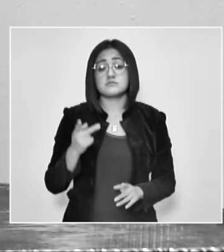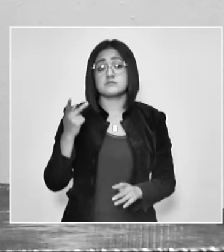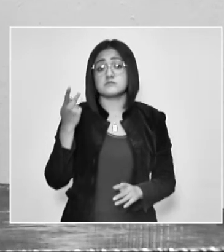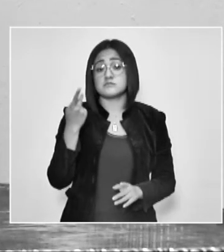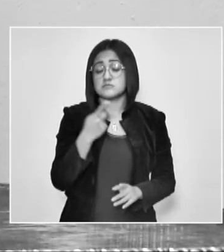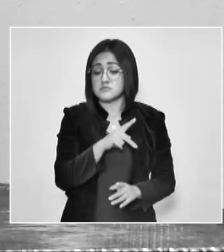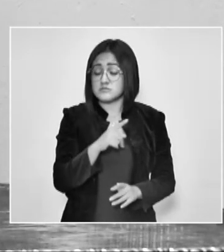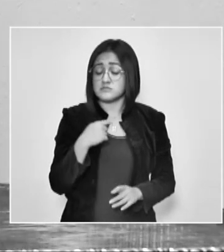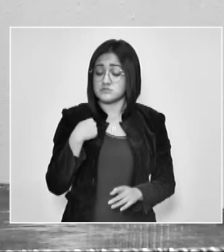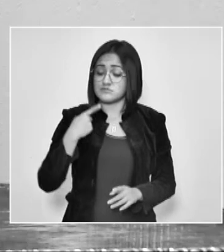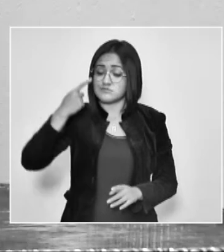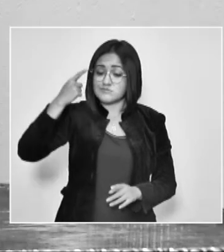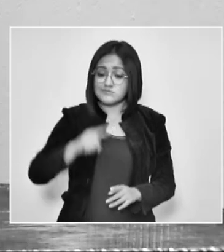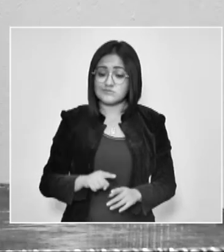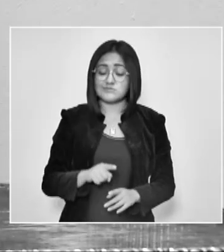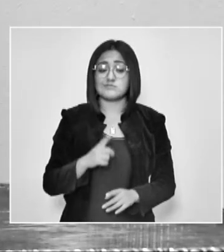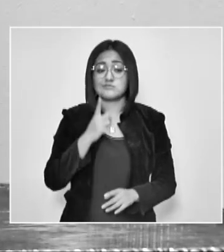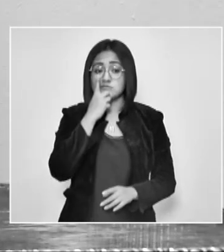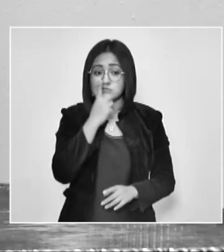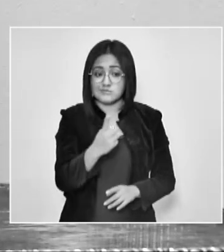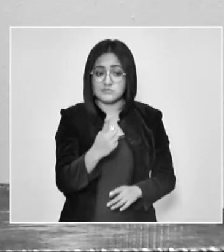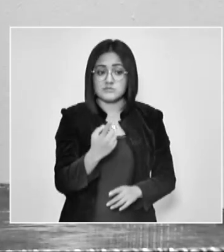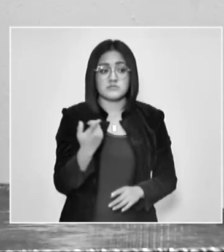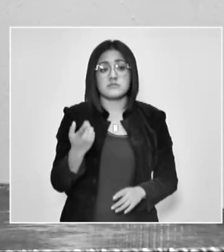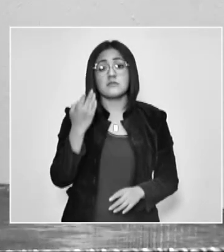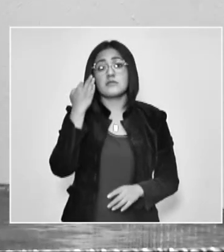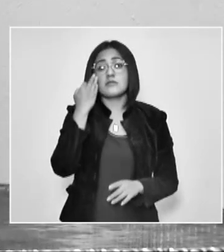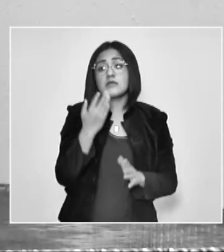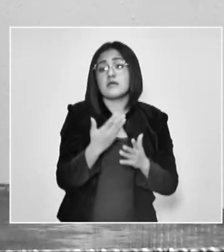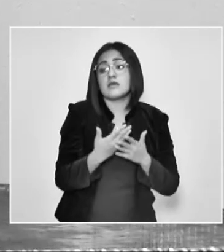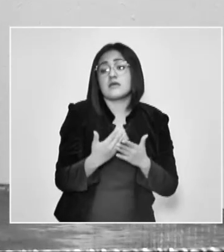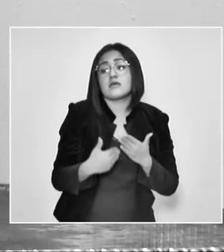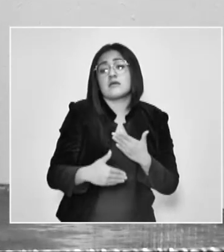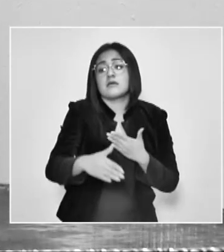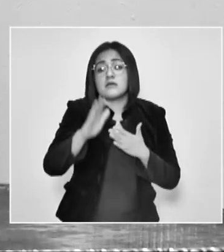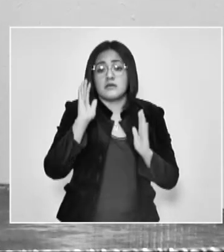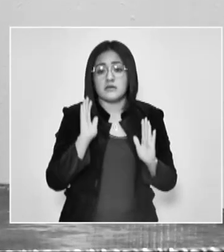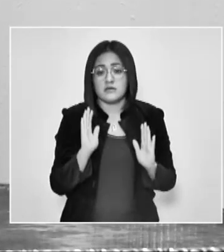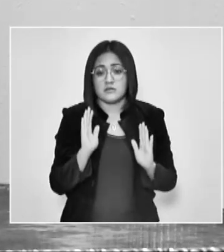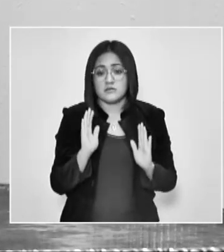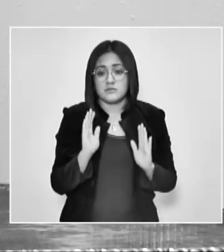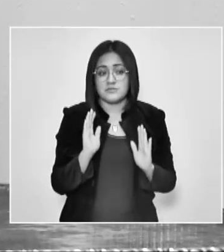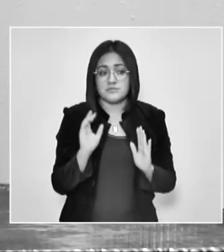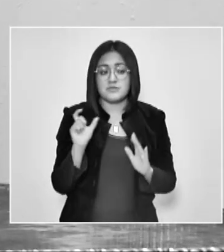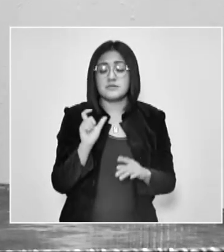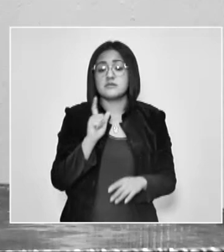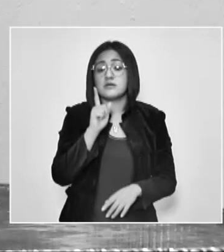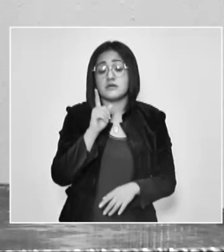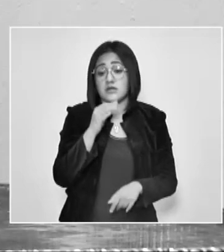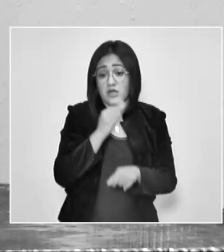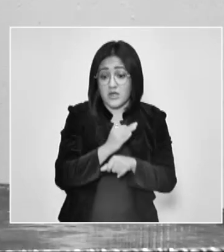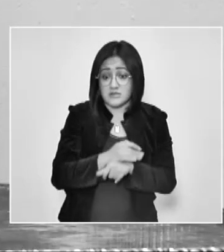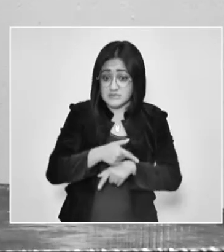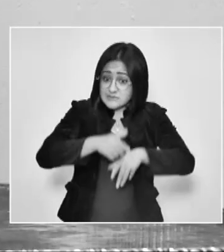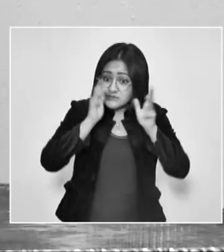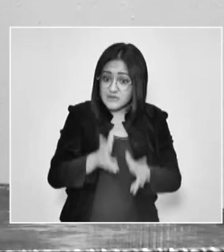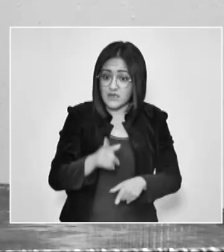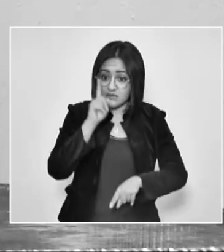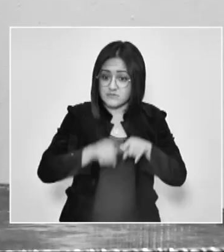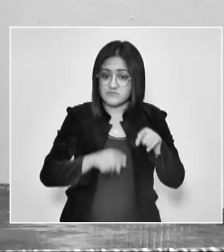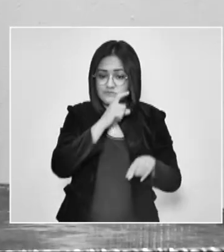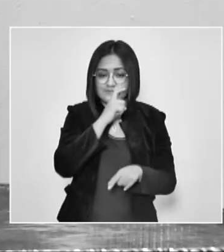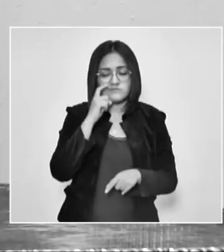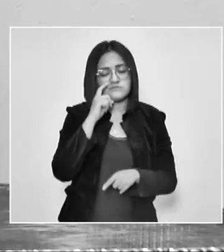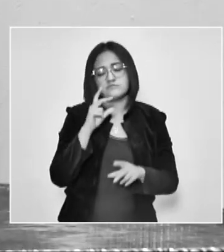cepas, muchas de ellas que podrían ser más mortales o simplemente más contagiosas. Por lo que es